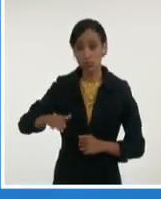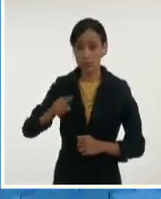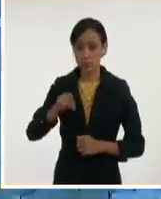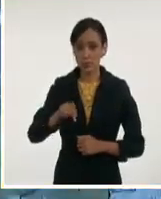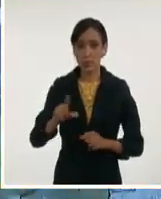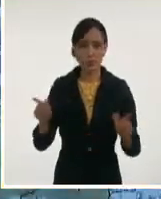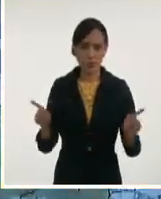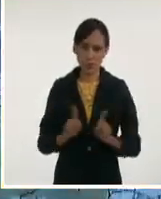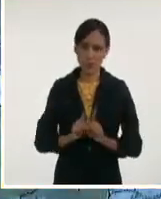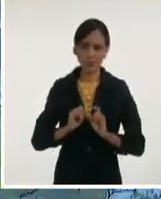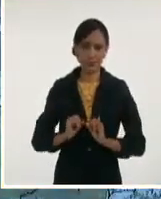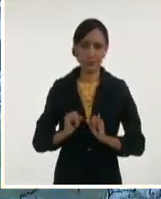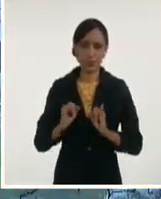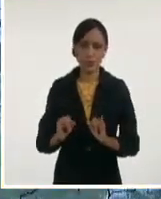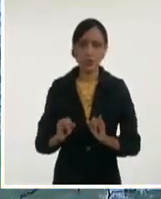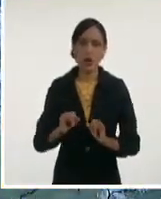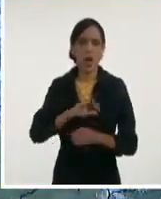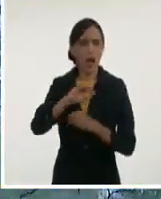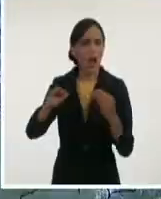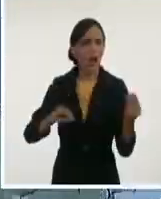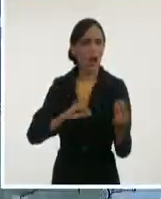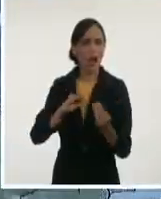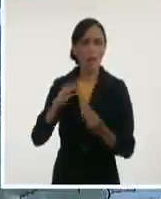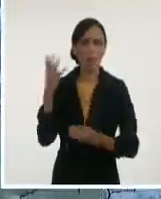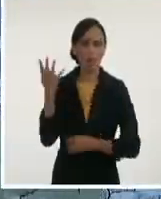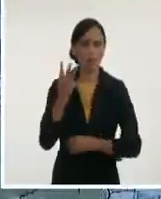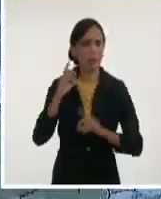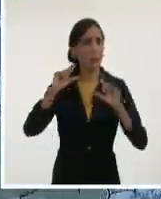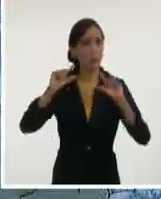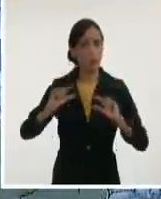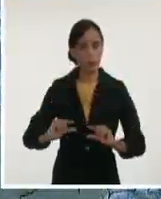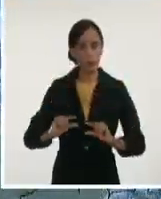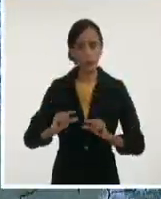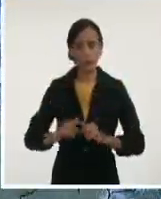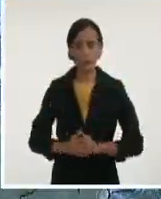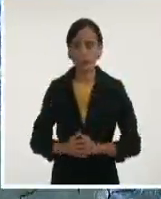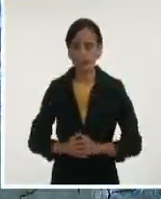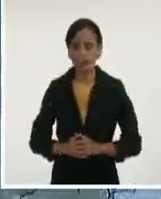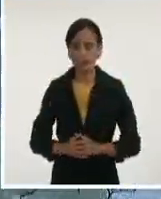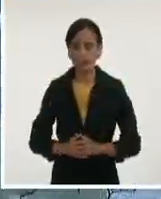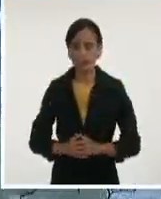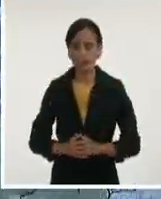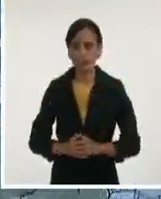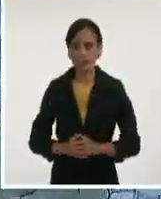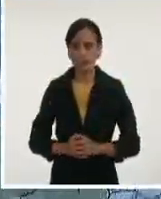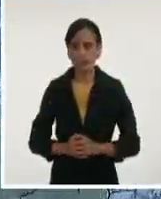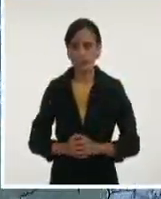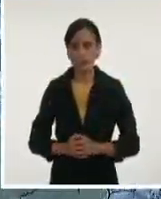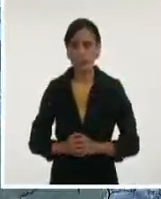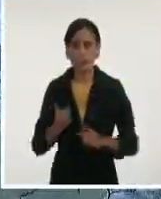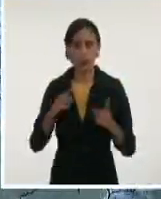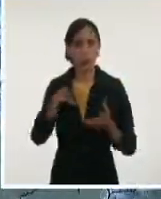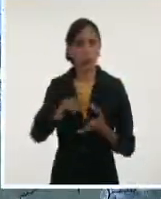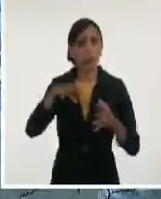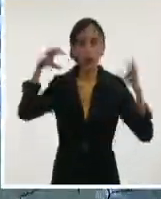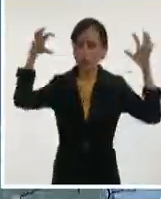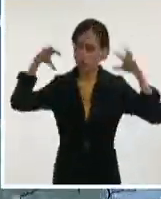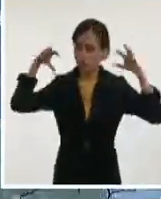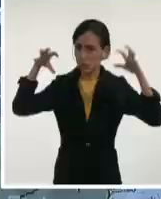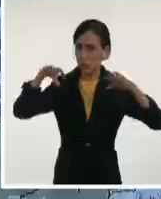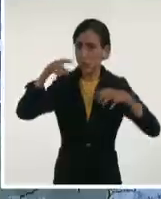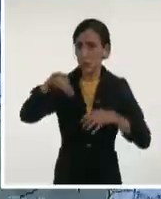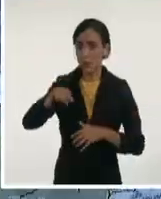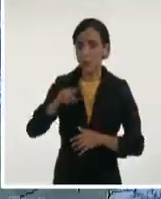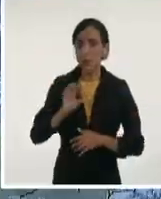mis amigos vamos a tener poco cambio las condiciones meteorológicas se mantiene la mayor probabilidad de vive en localidades del interior y costa norte occidental